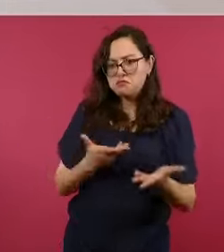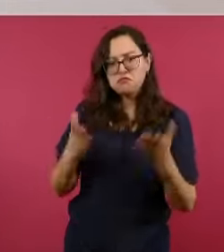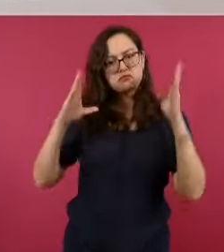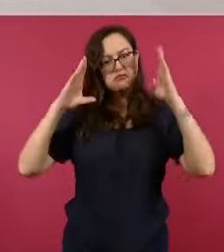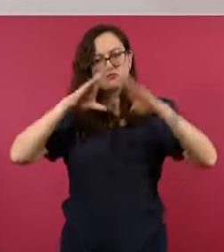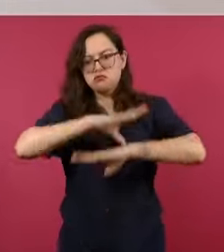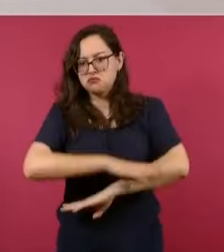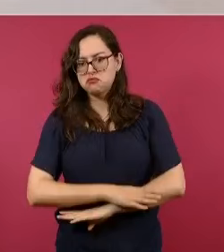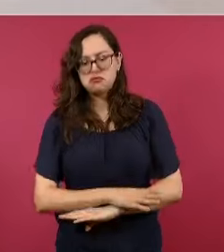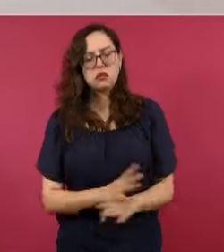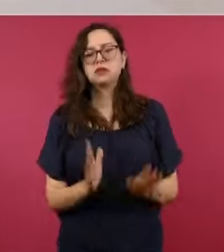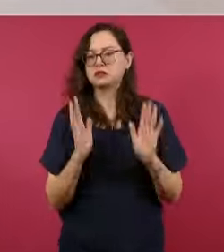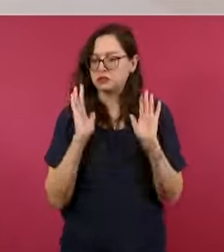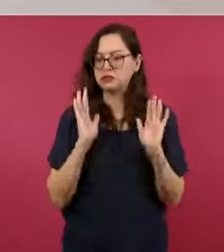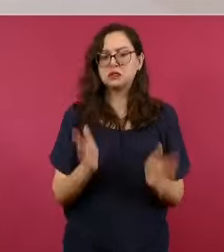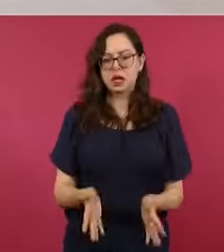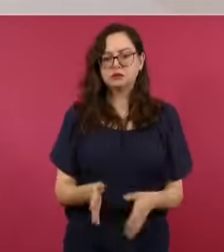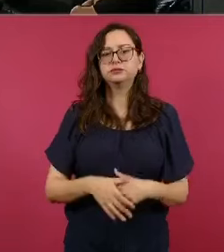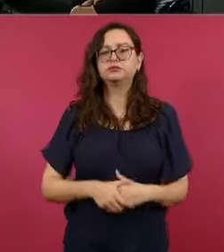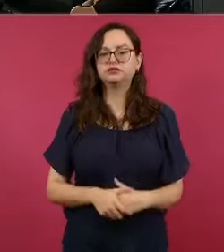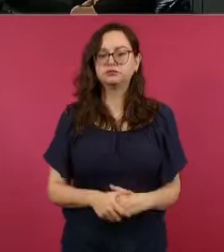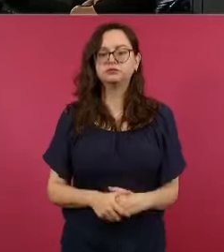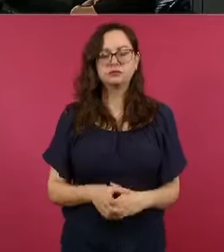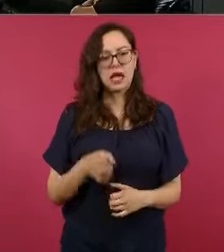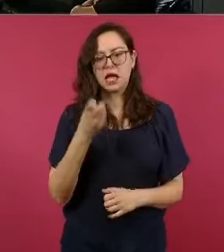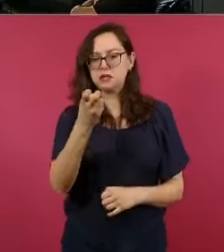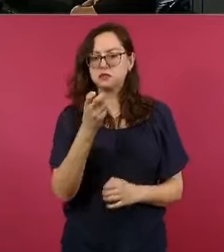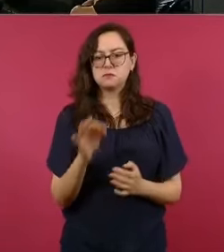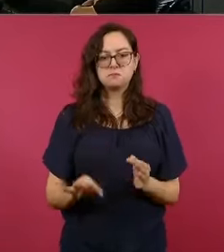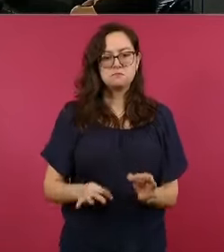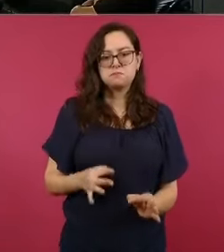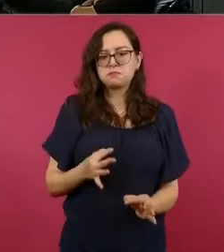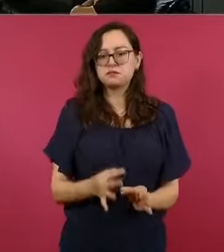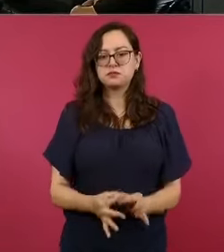Estado que es el empleador